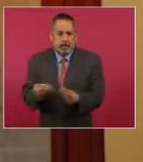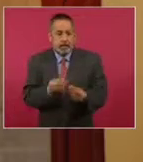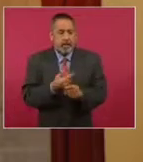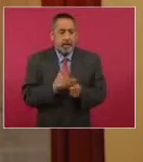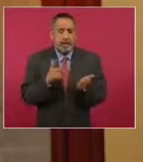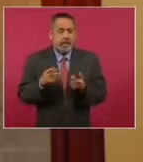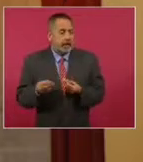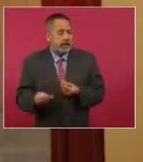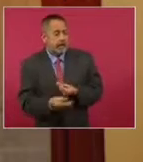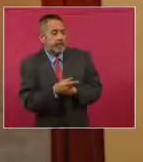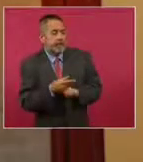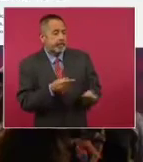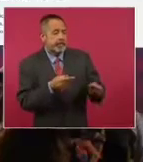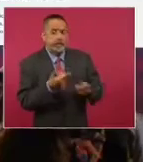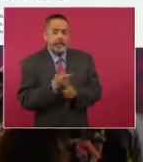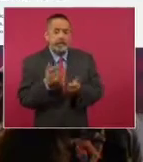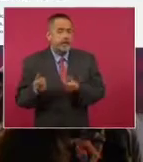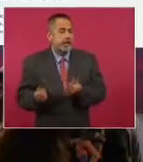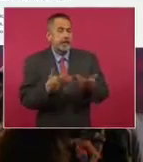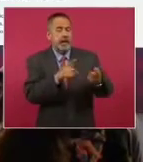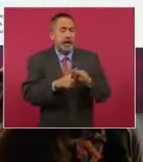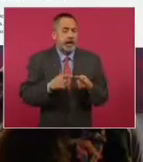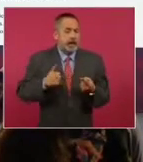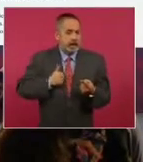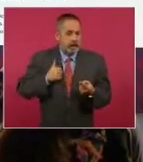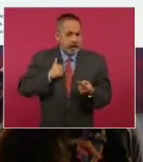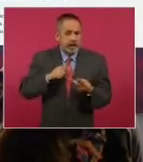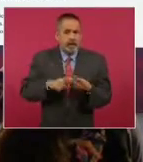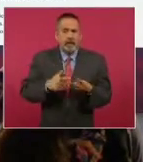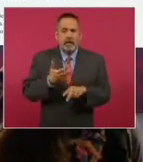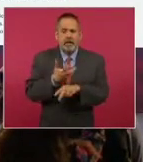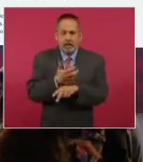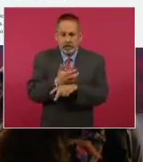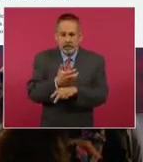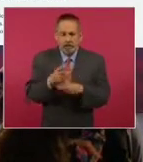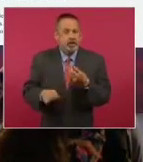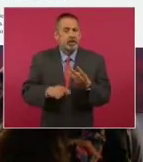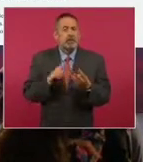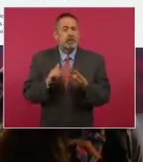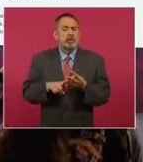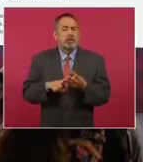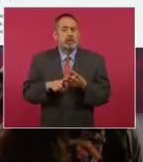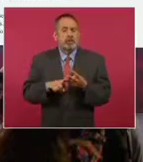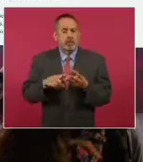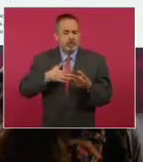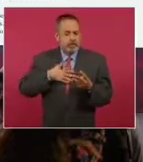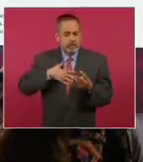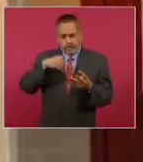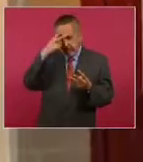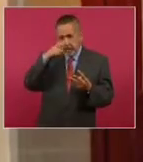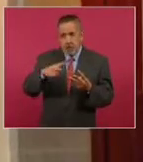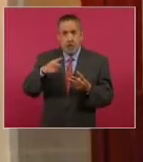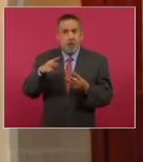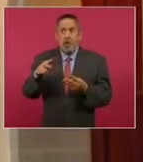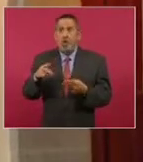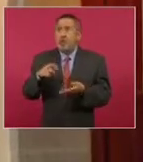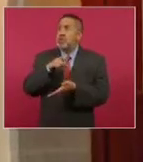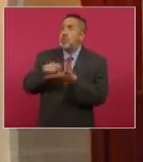libremente para su exportación a Canadá, Estados Unidos y nuestro país.